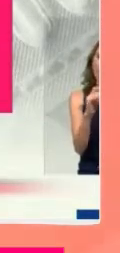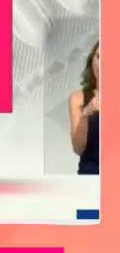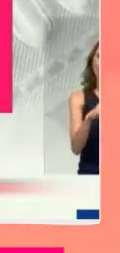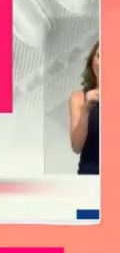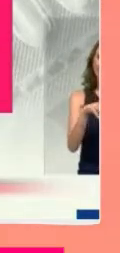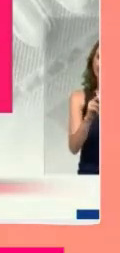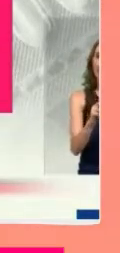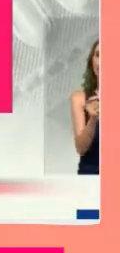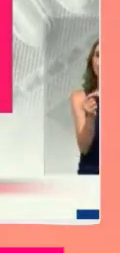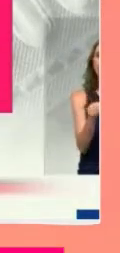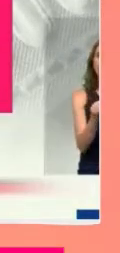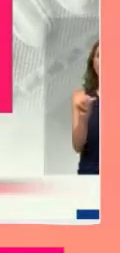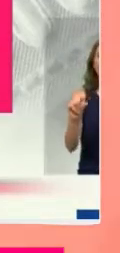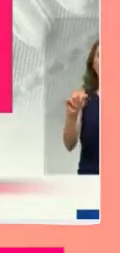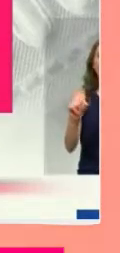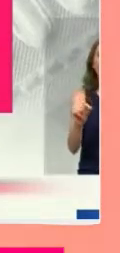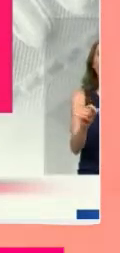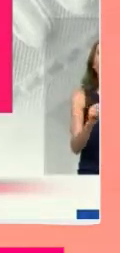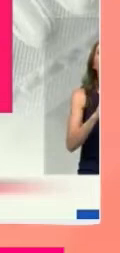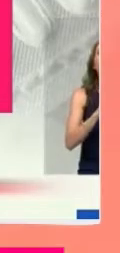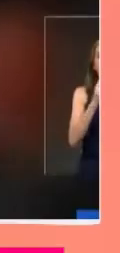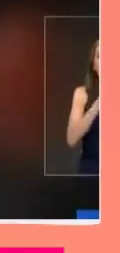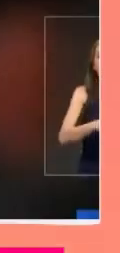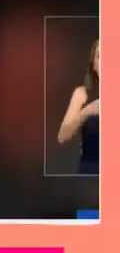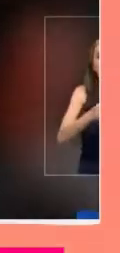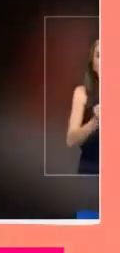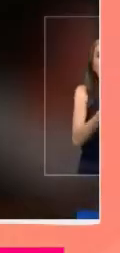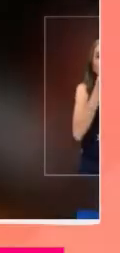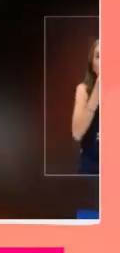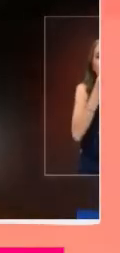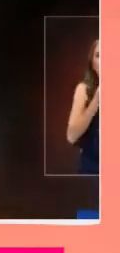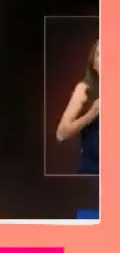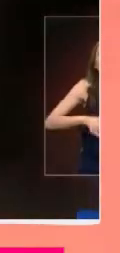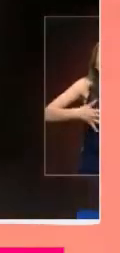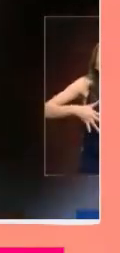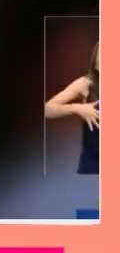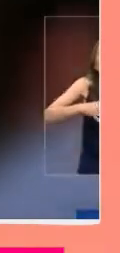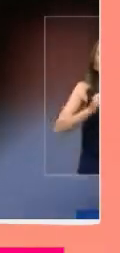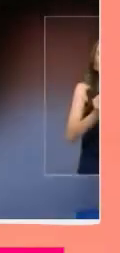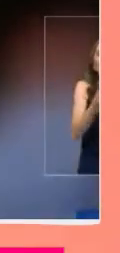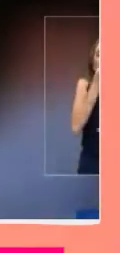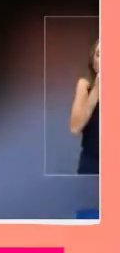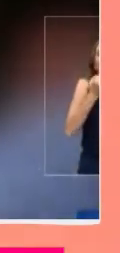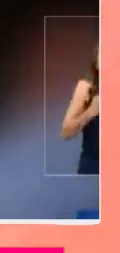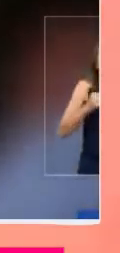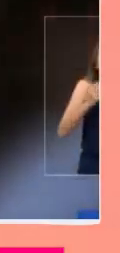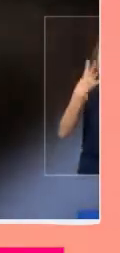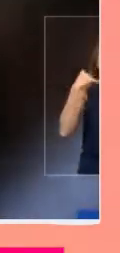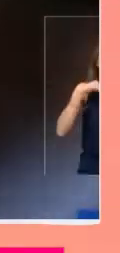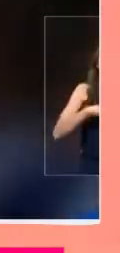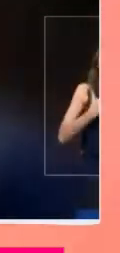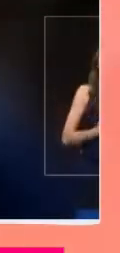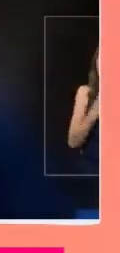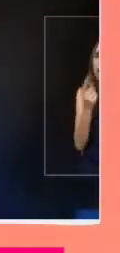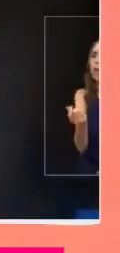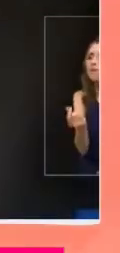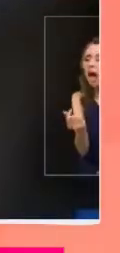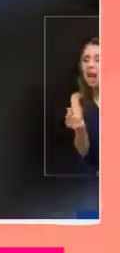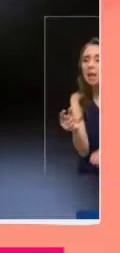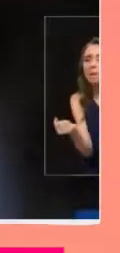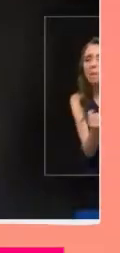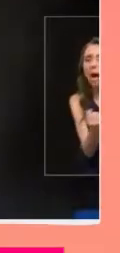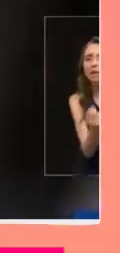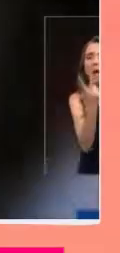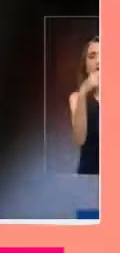incluso en almacenes, digamos, farmacéuticos. Pero los que están absolutamente prohibidos son todos los medicamentos que requieren una receta